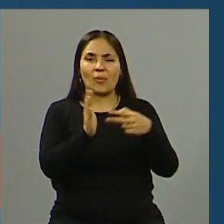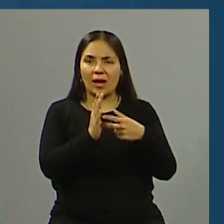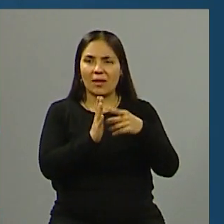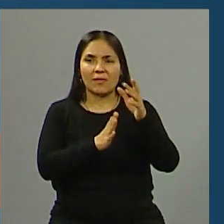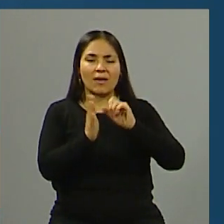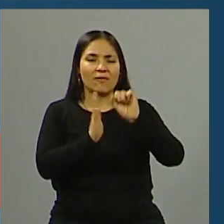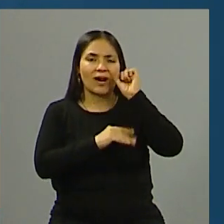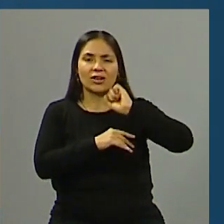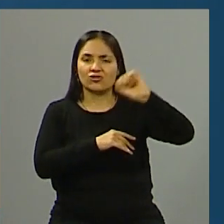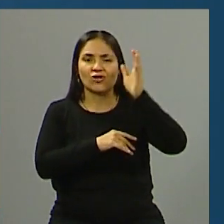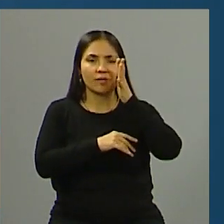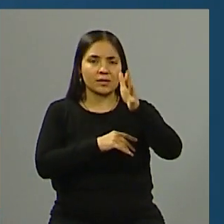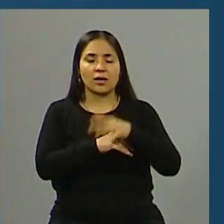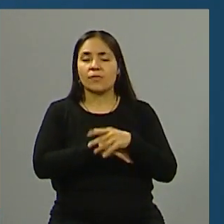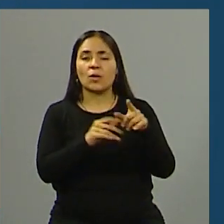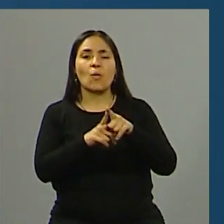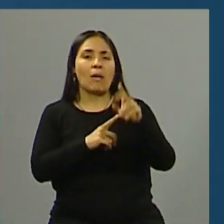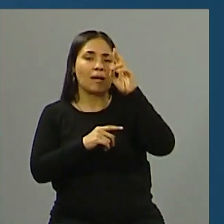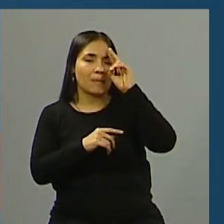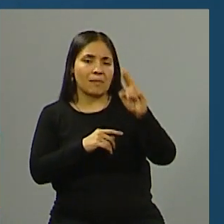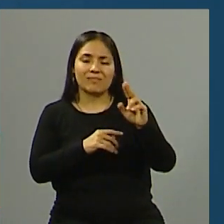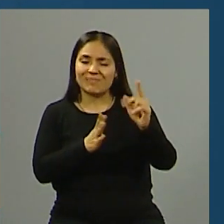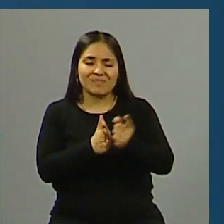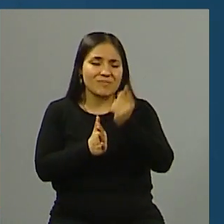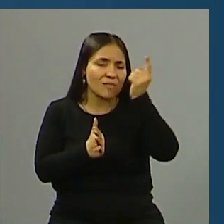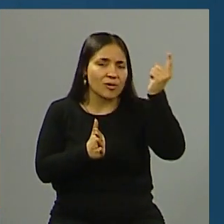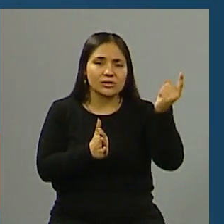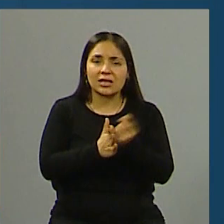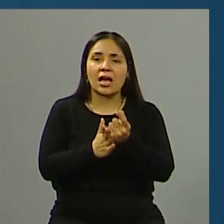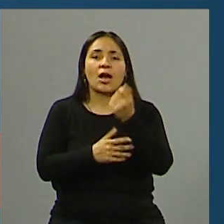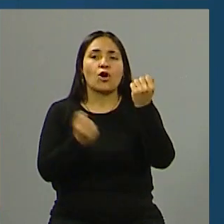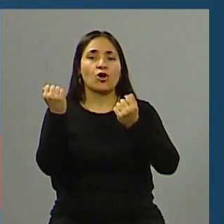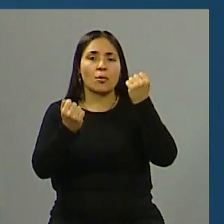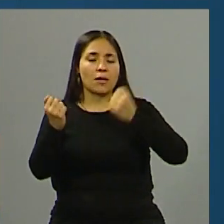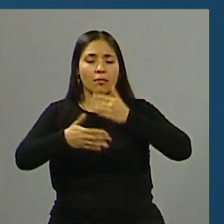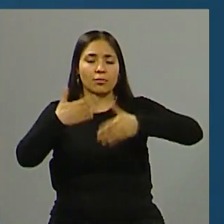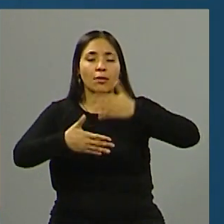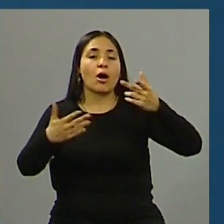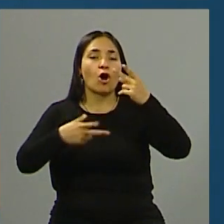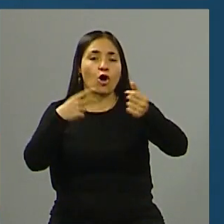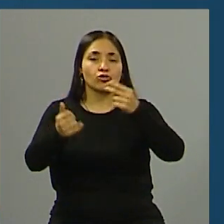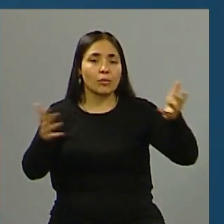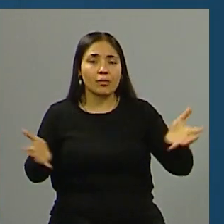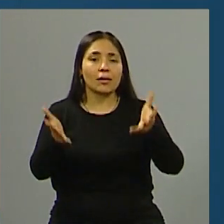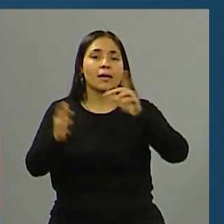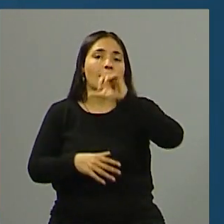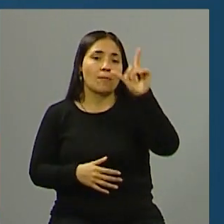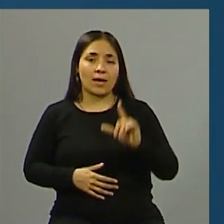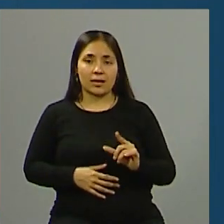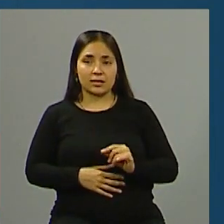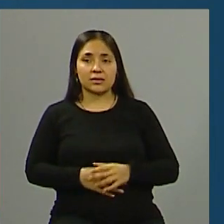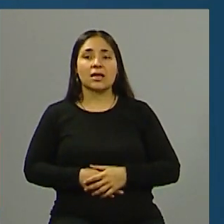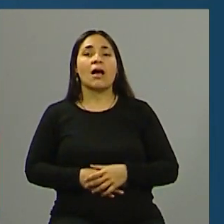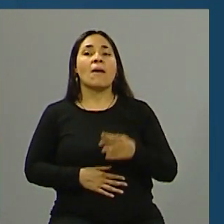se cumpla esto, ¿no?, de reactivar la economía, el consumo de un país que además no tiene valores